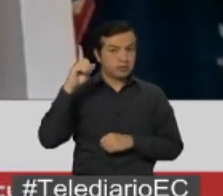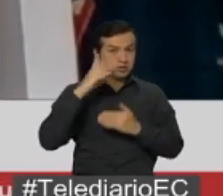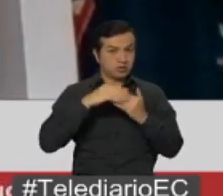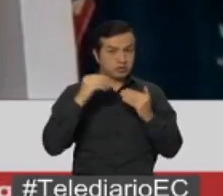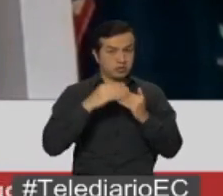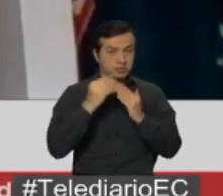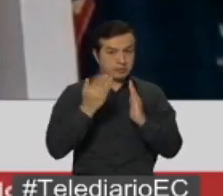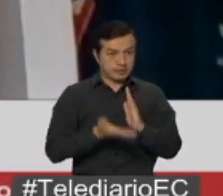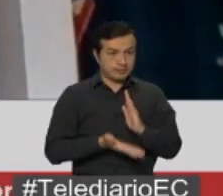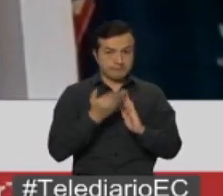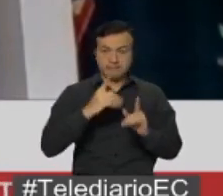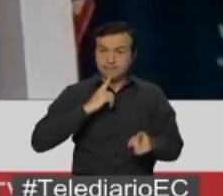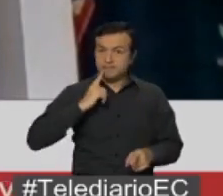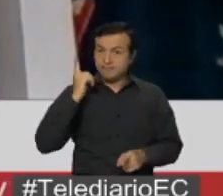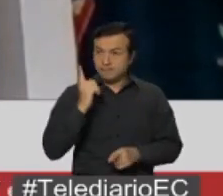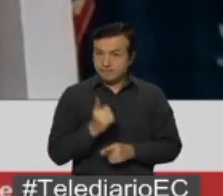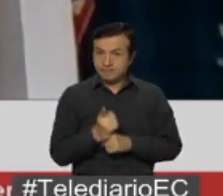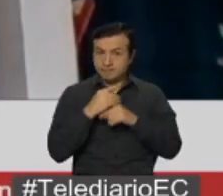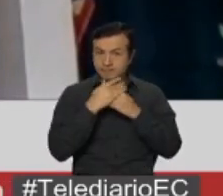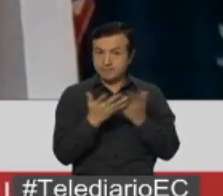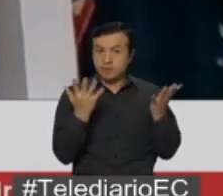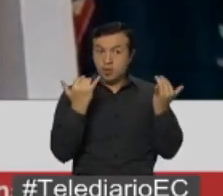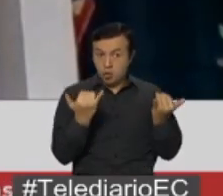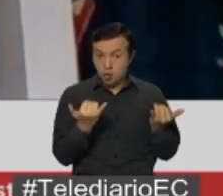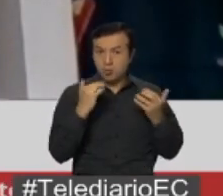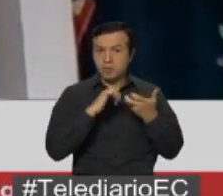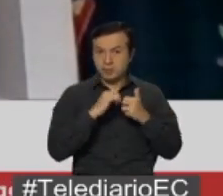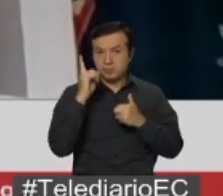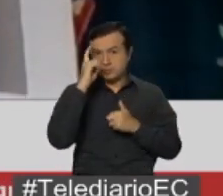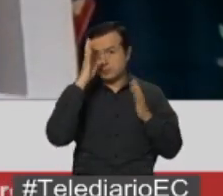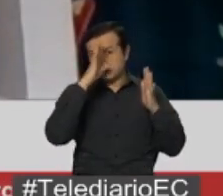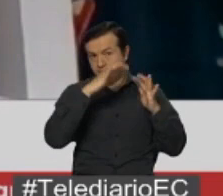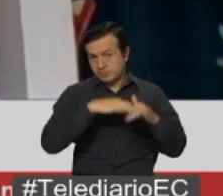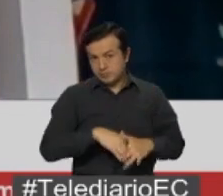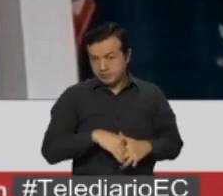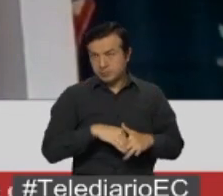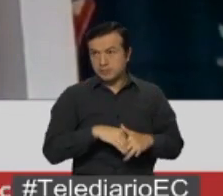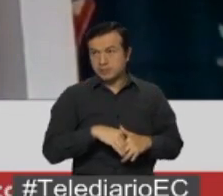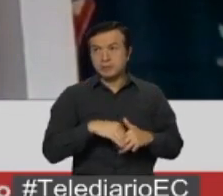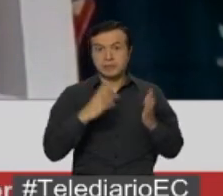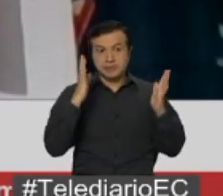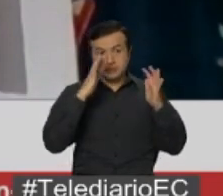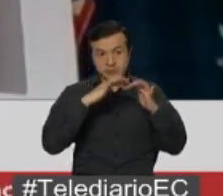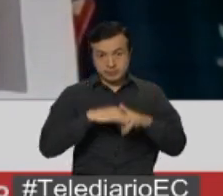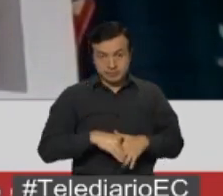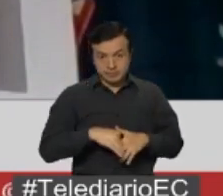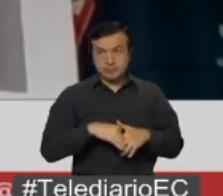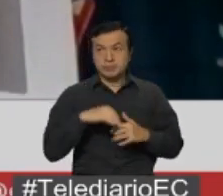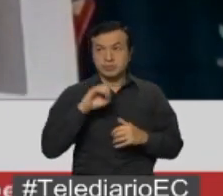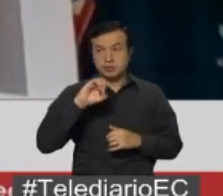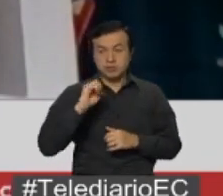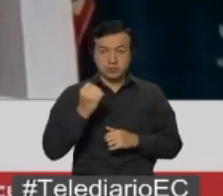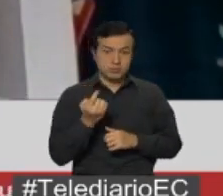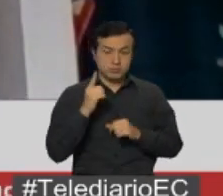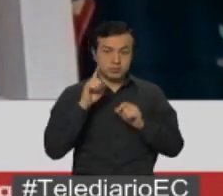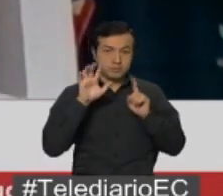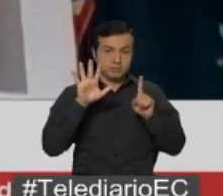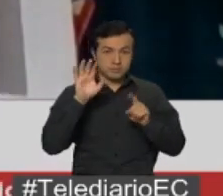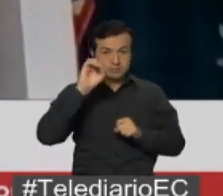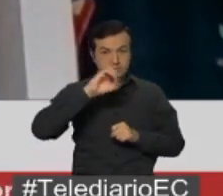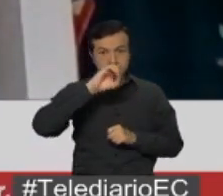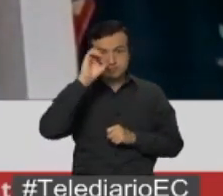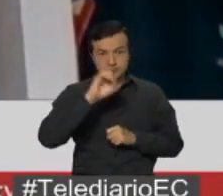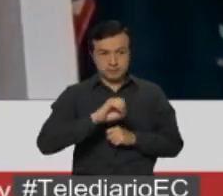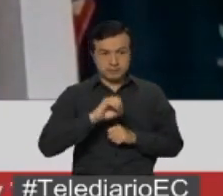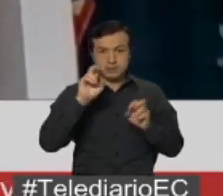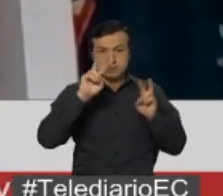y aunque efectivamente producto de la crisis hubieron reducciones estas reducciones son del 0 6%